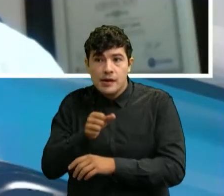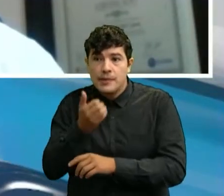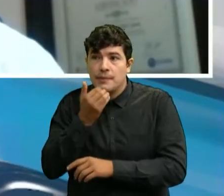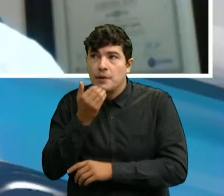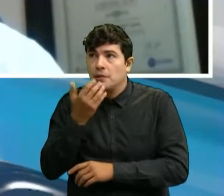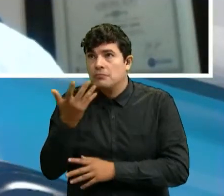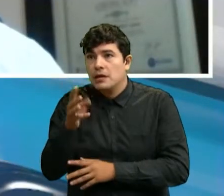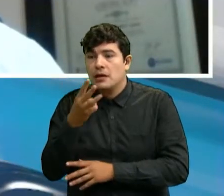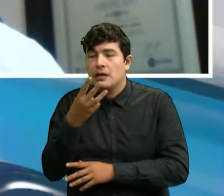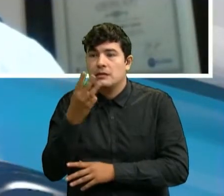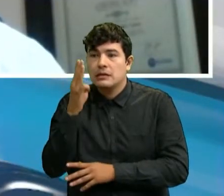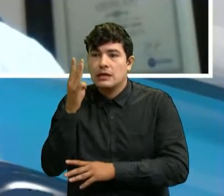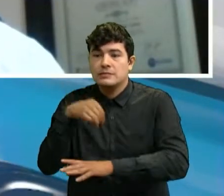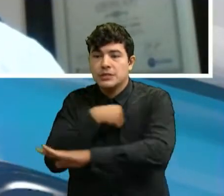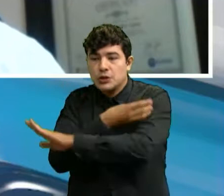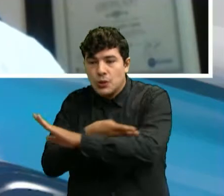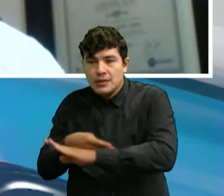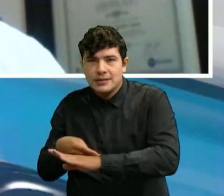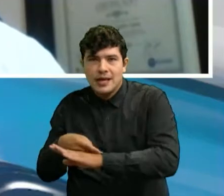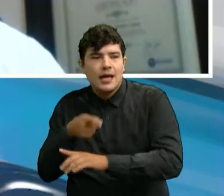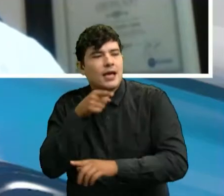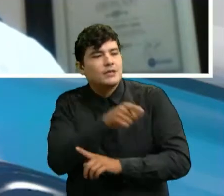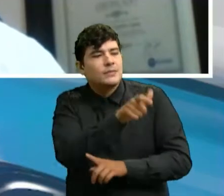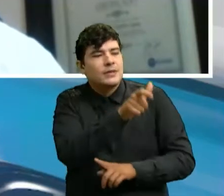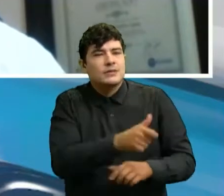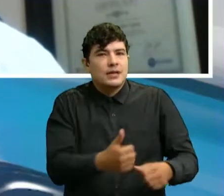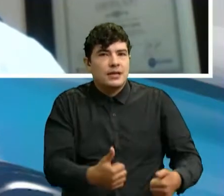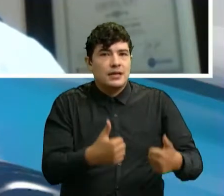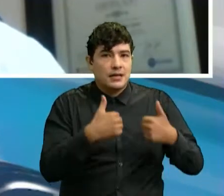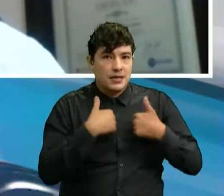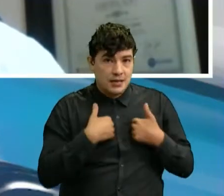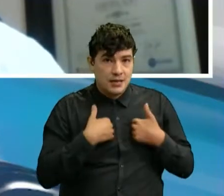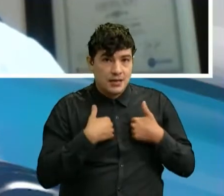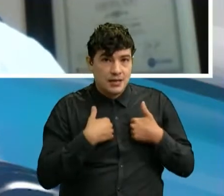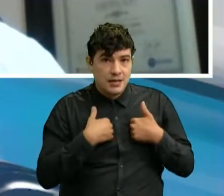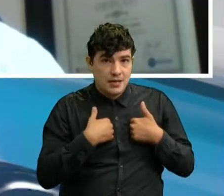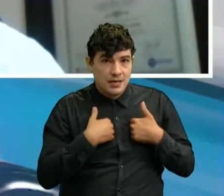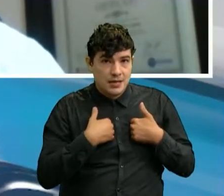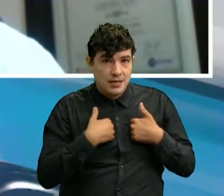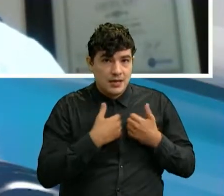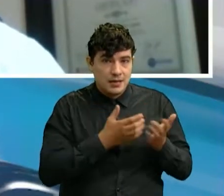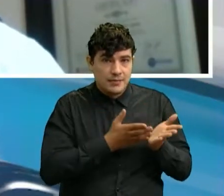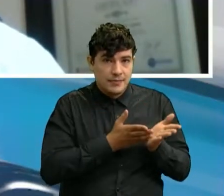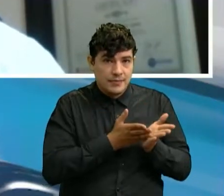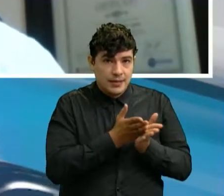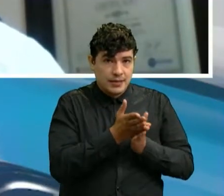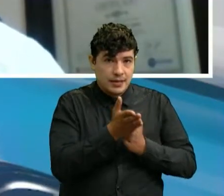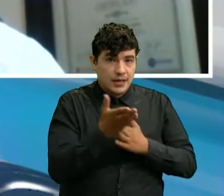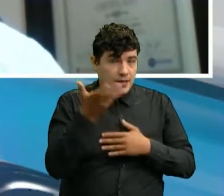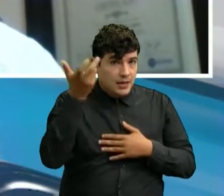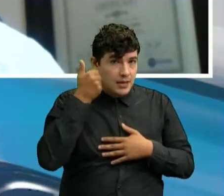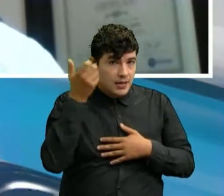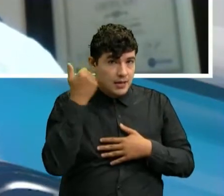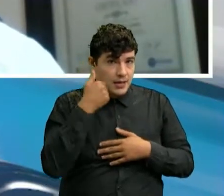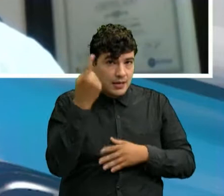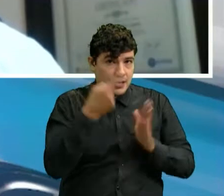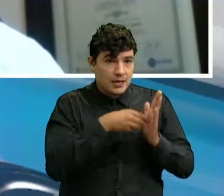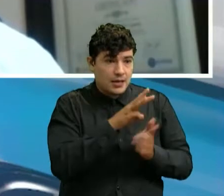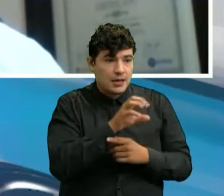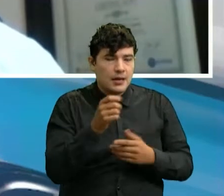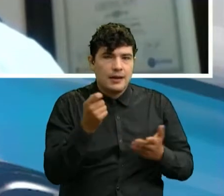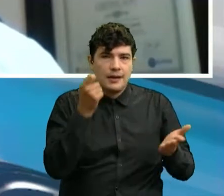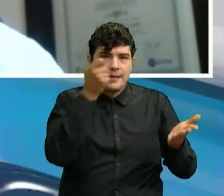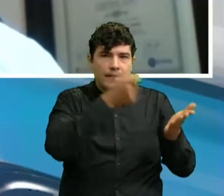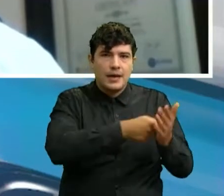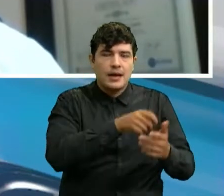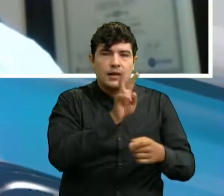una mesada de 3 millones, a este beneficiario que recoge la prestación por las 1.300 semanas, le van a